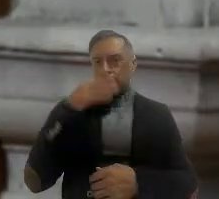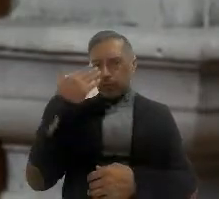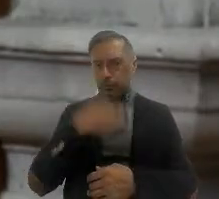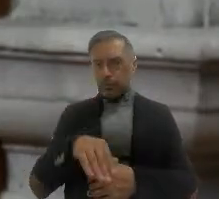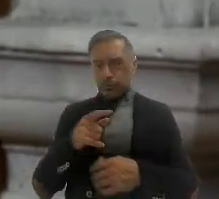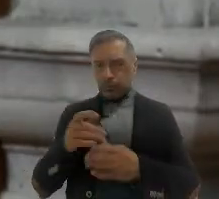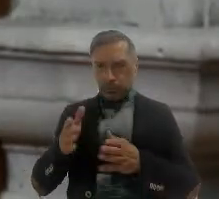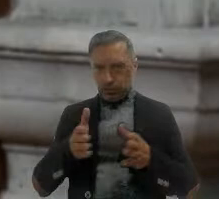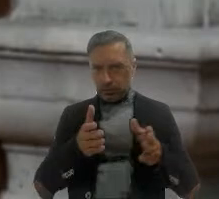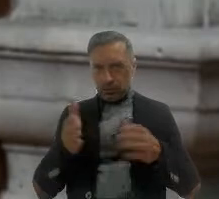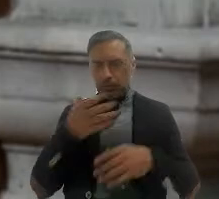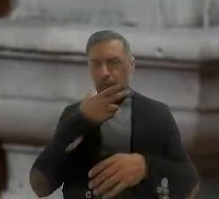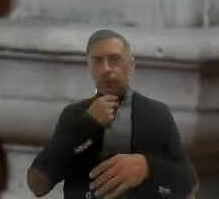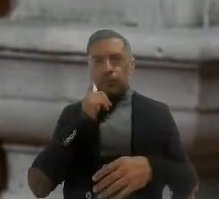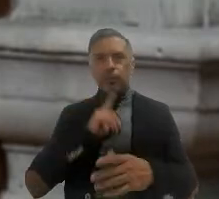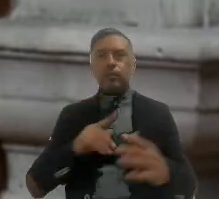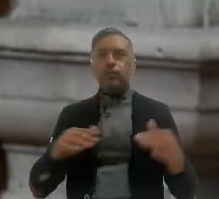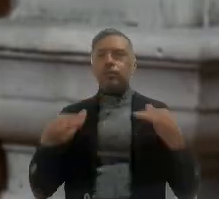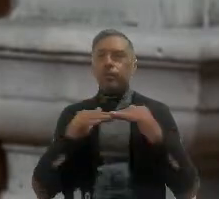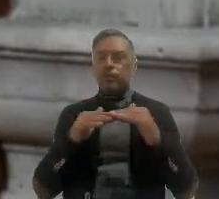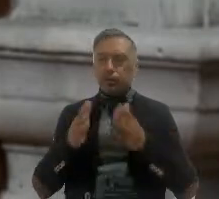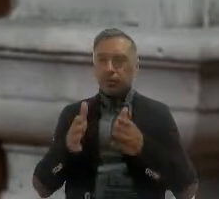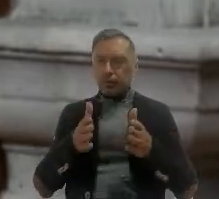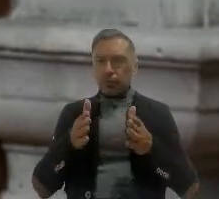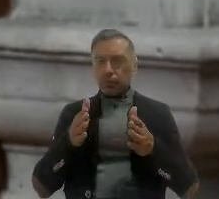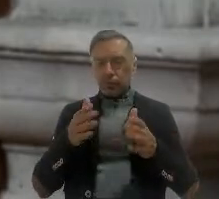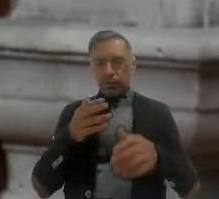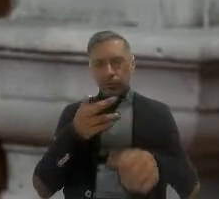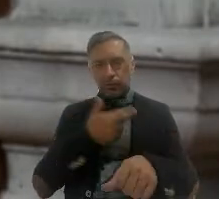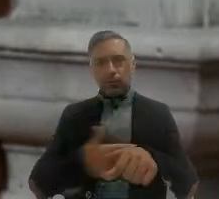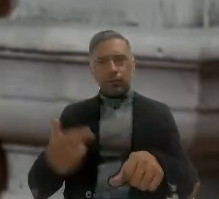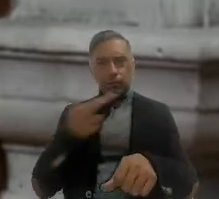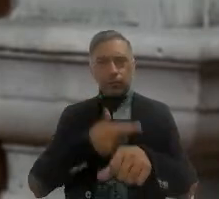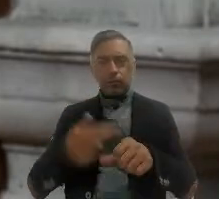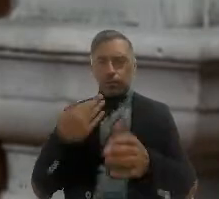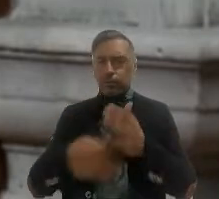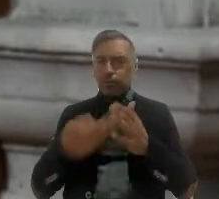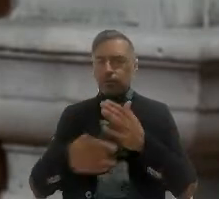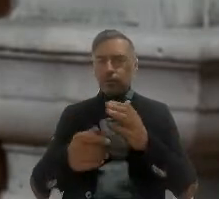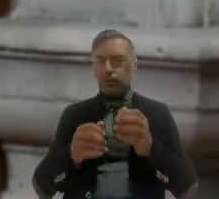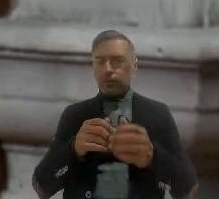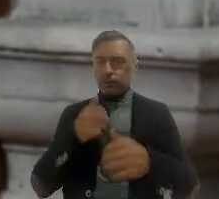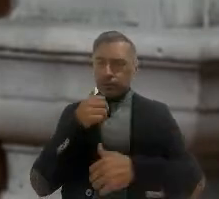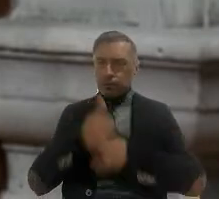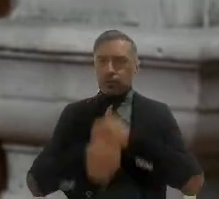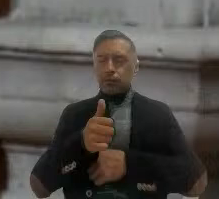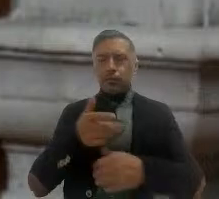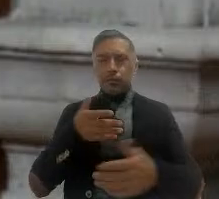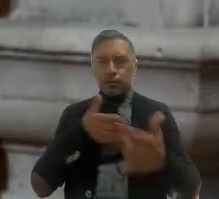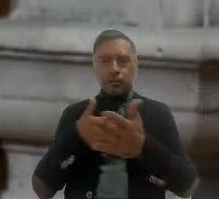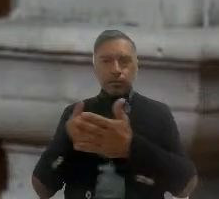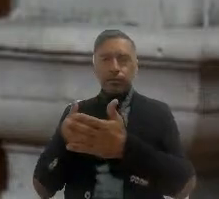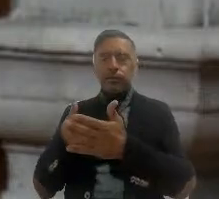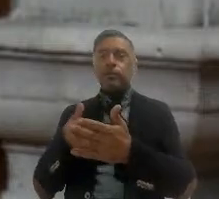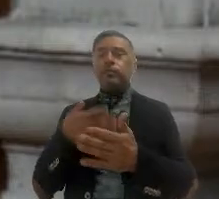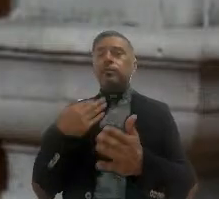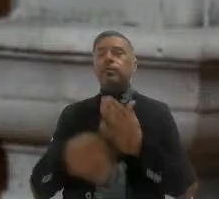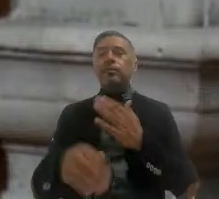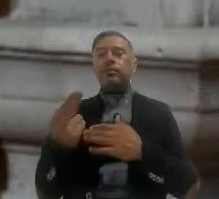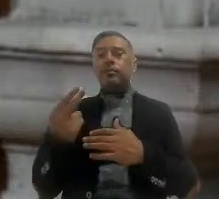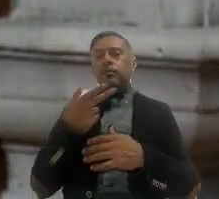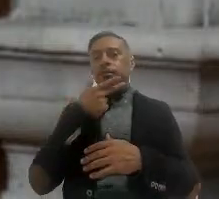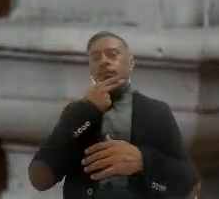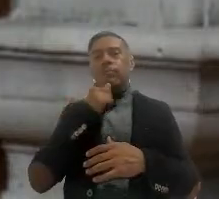igualdad aún es largo, lleno de retos y desafíos, la generación de una igualdad